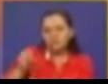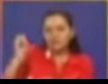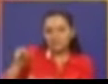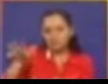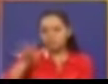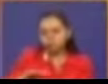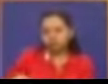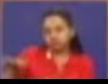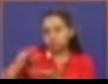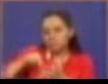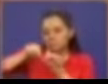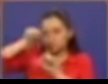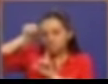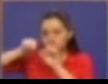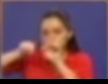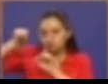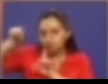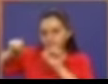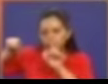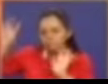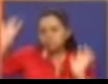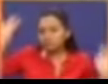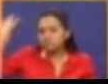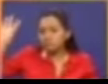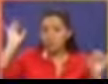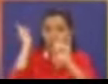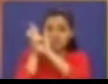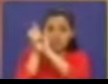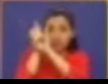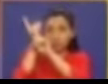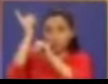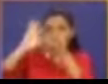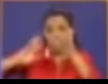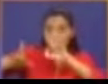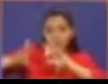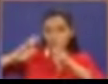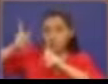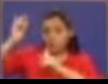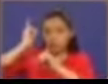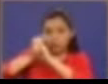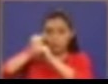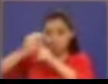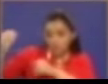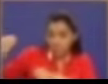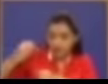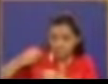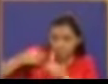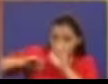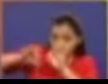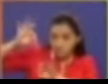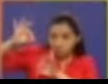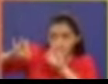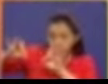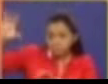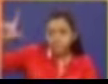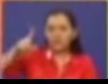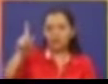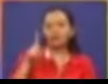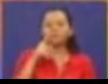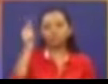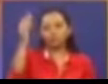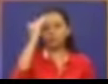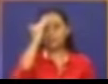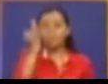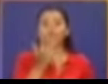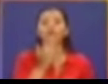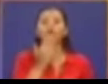monitoreado. Si sube el nivel de actividad, pues hay que... y es motivo ya de alarma, pues incluso hay códigos, ¿no? Alerta naranja, etcétera.